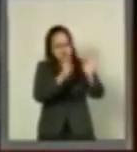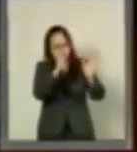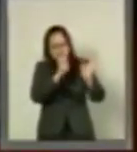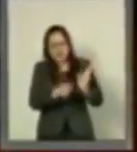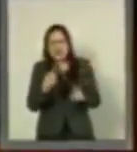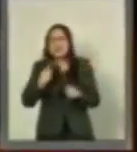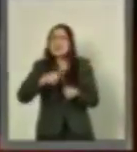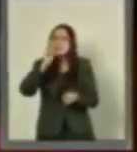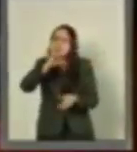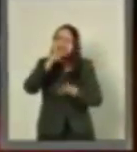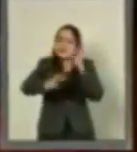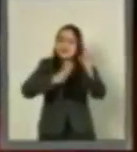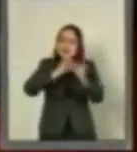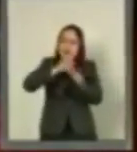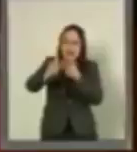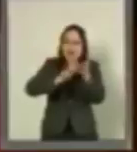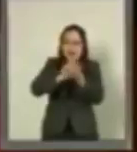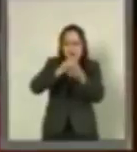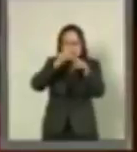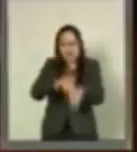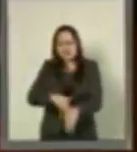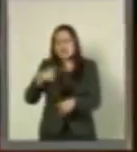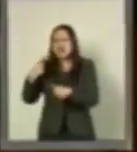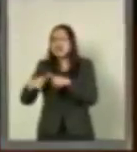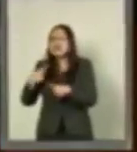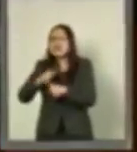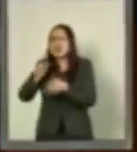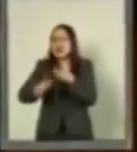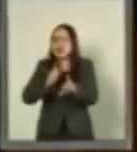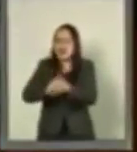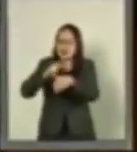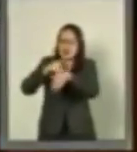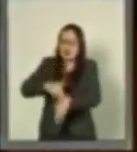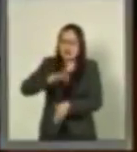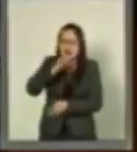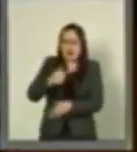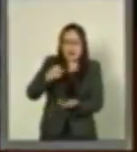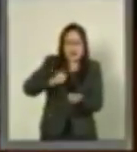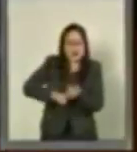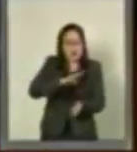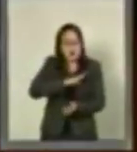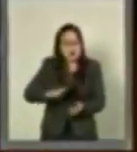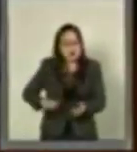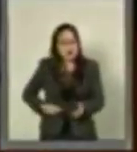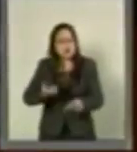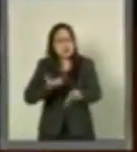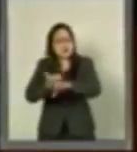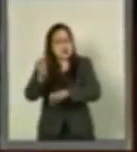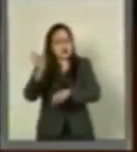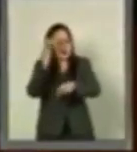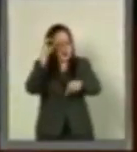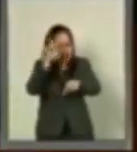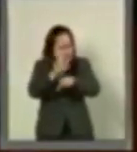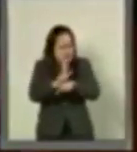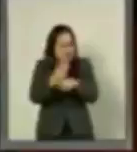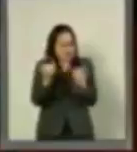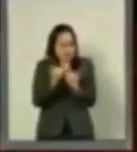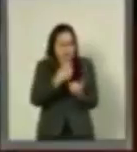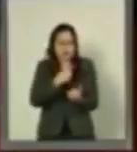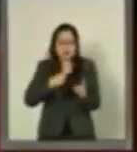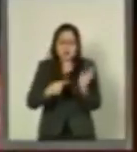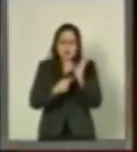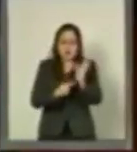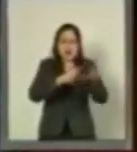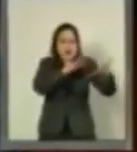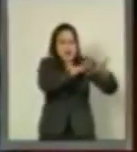quién sí cumple con la ley y quién no cumple con la ley desde los municipios, el estado y la federación. Los centros de reclusión están